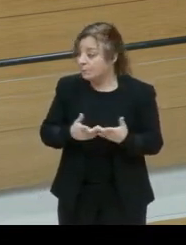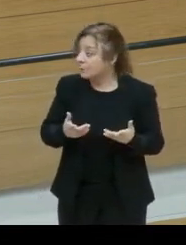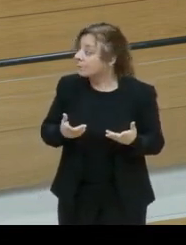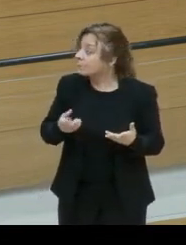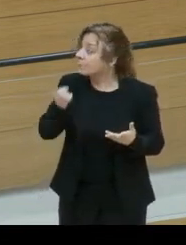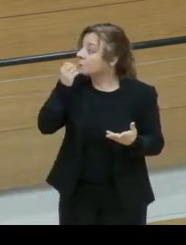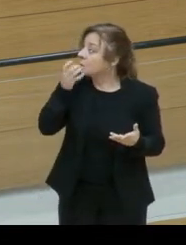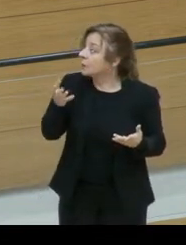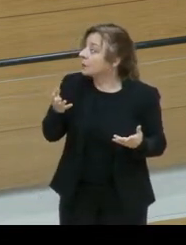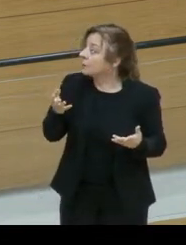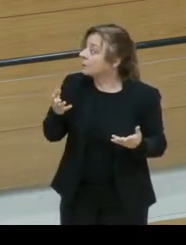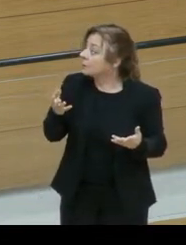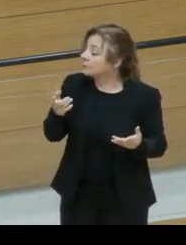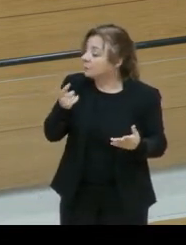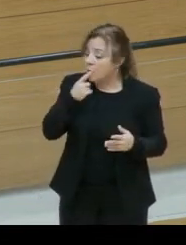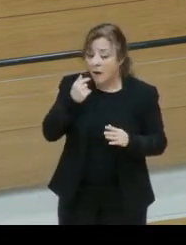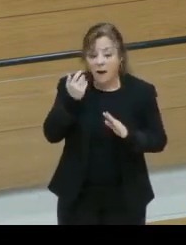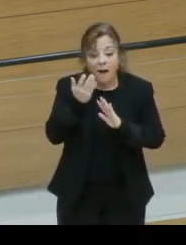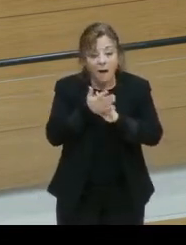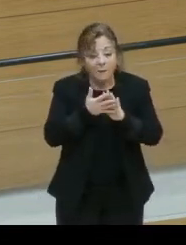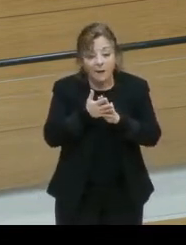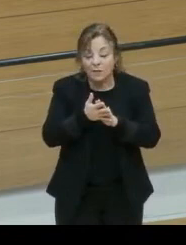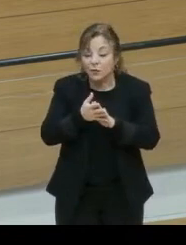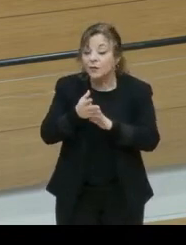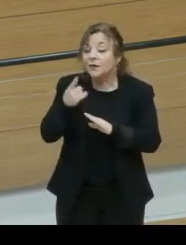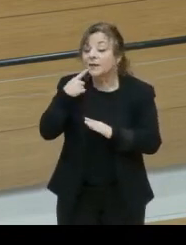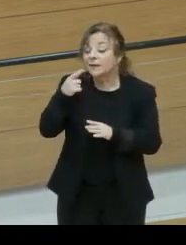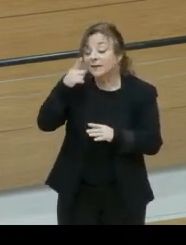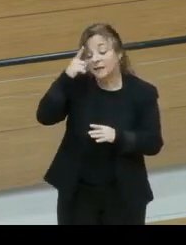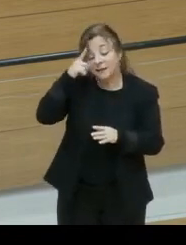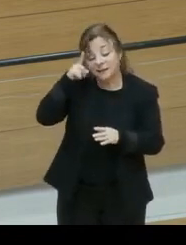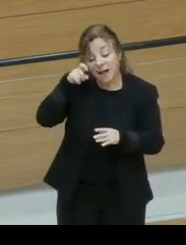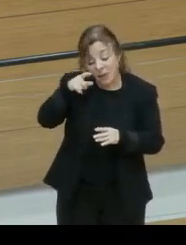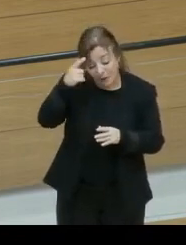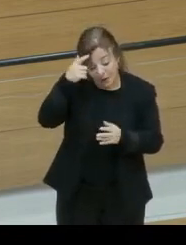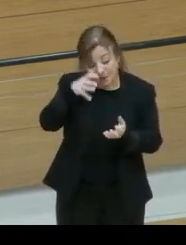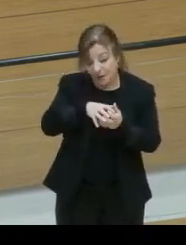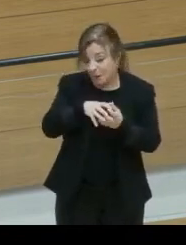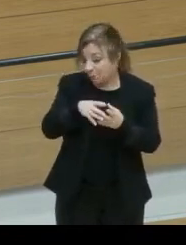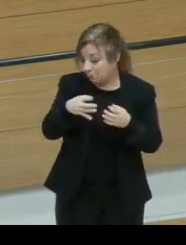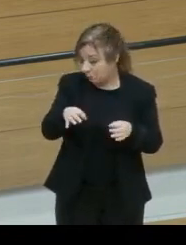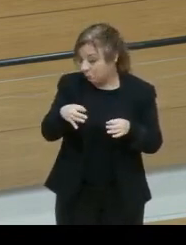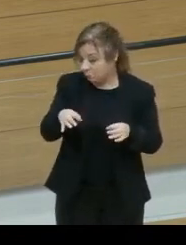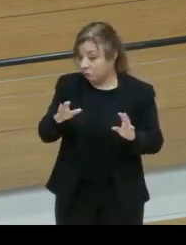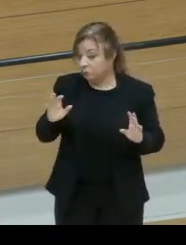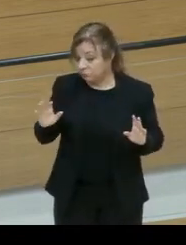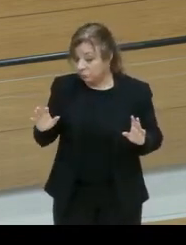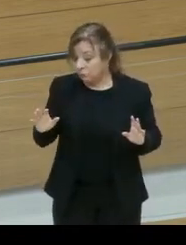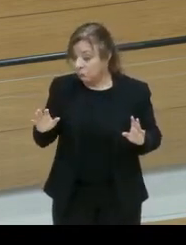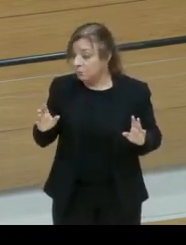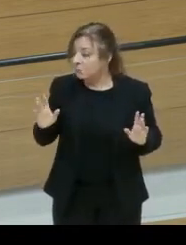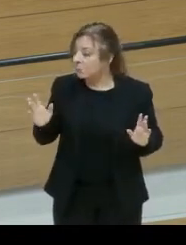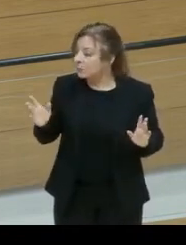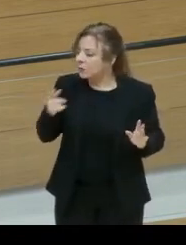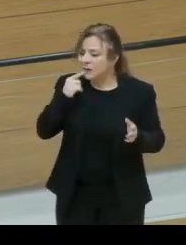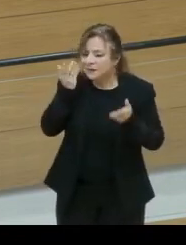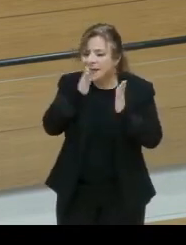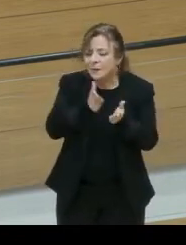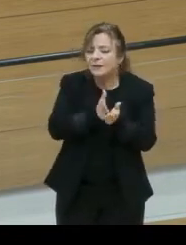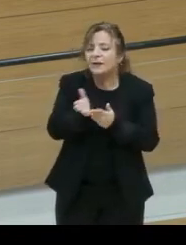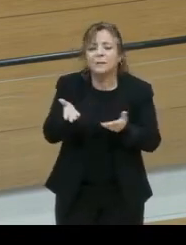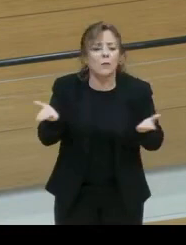Y bueno, os he hablado de que me centro en el glioblastoma, que es un cáncer cerebral muy común. ¿Pero qué terapia